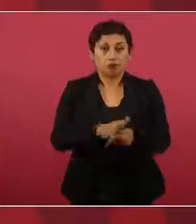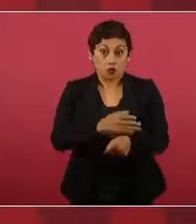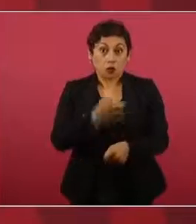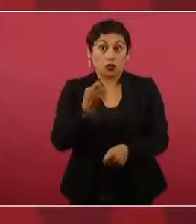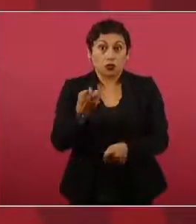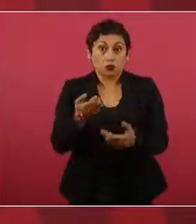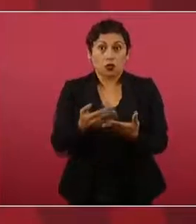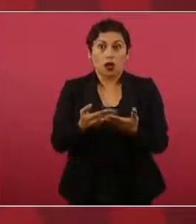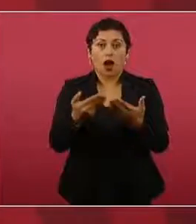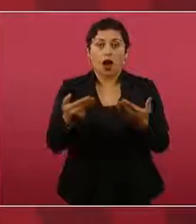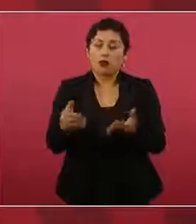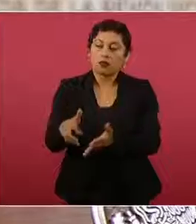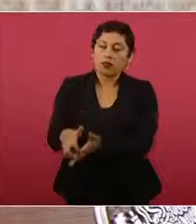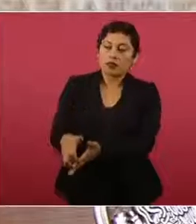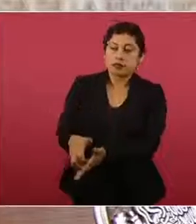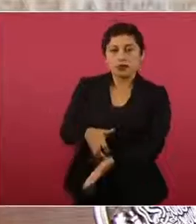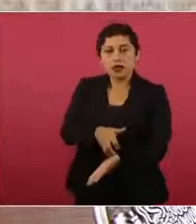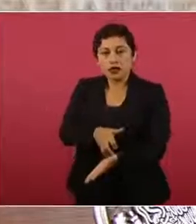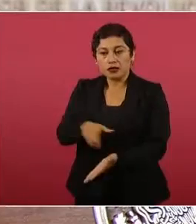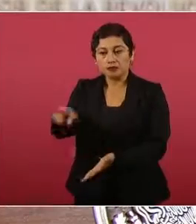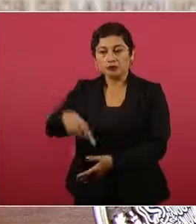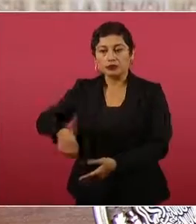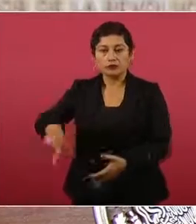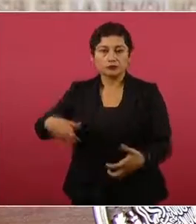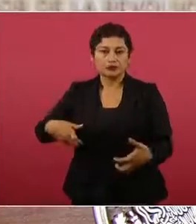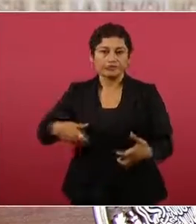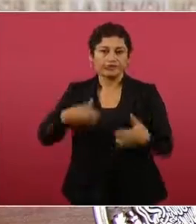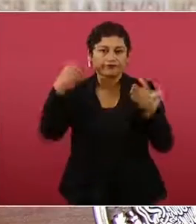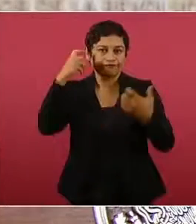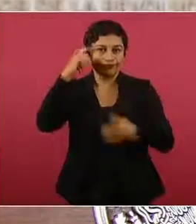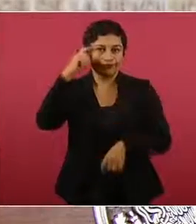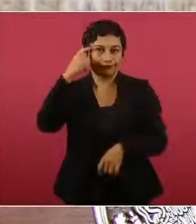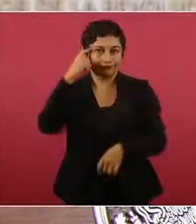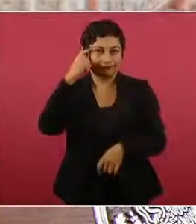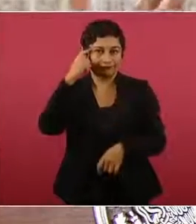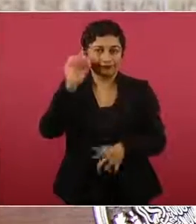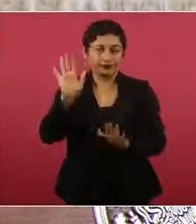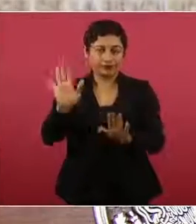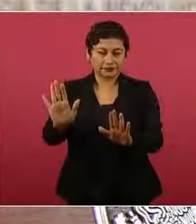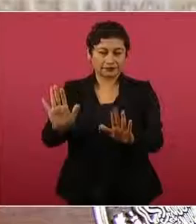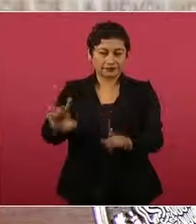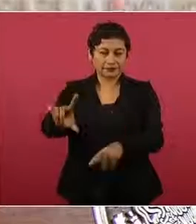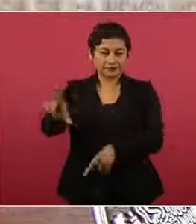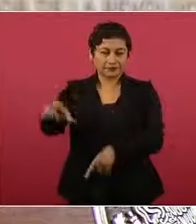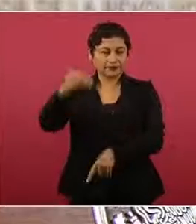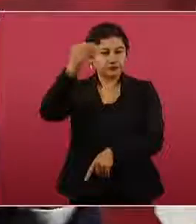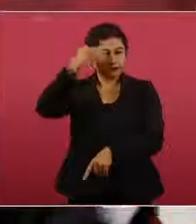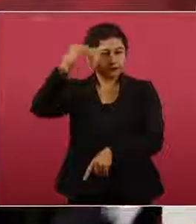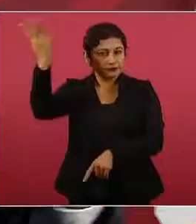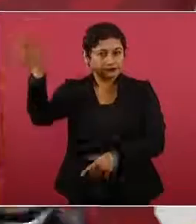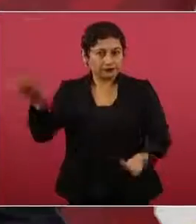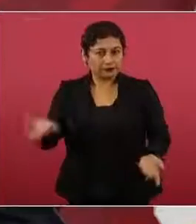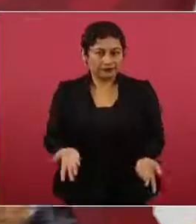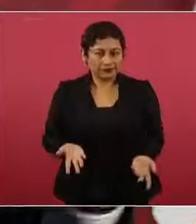enojados, pero se les va a quitar. Entonces, de todas formas,